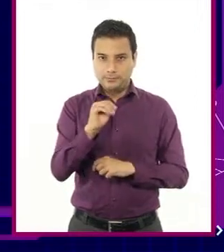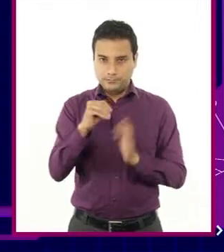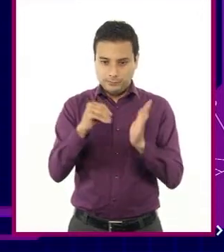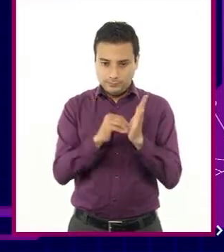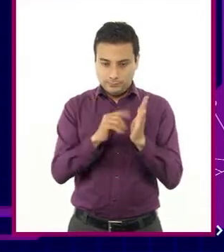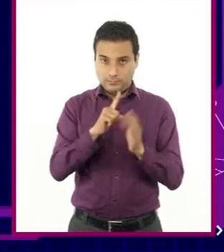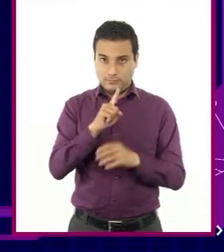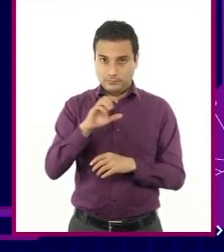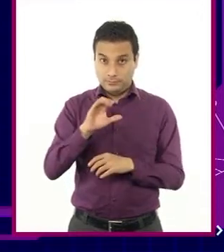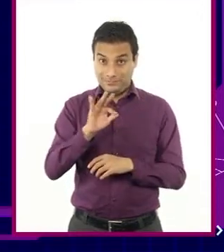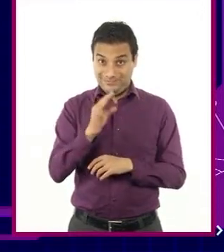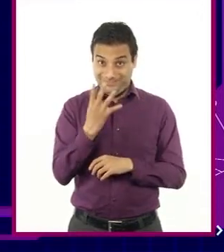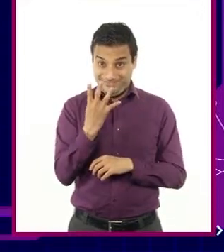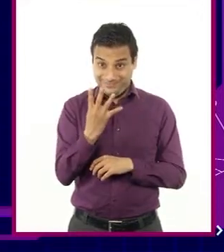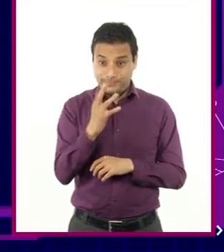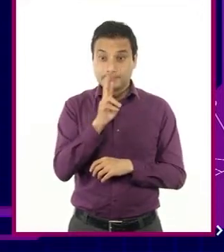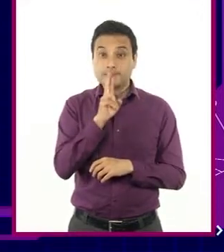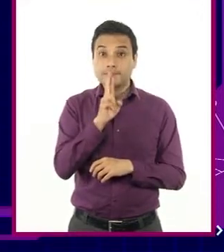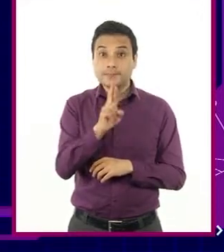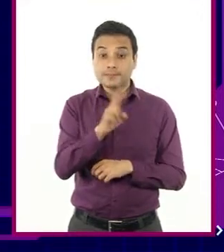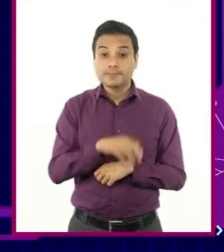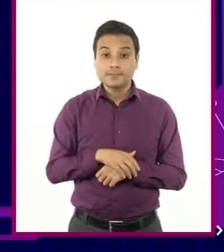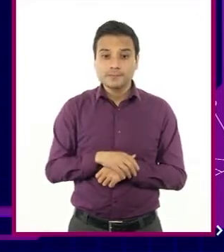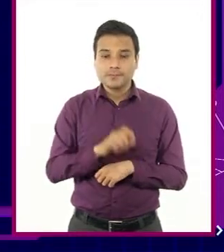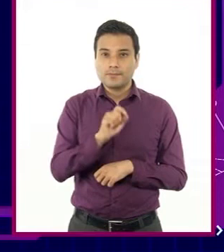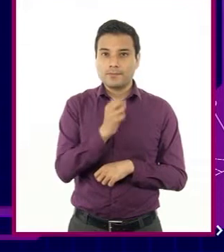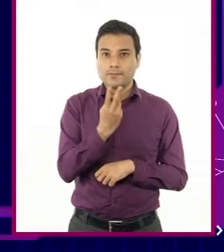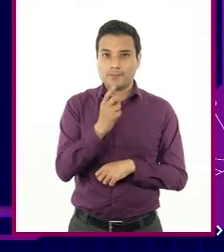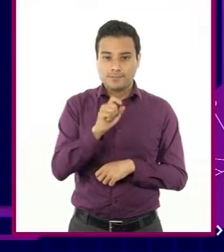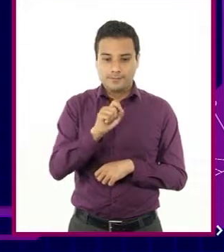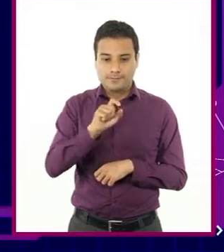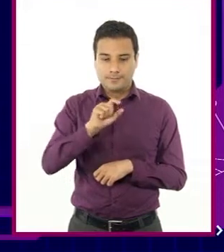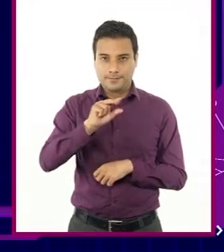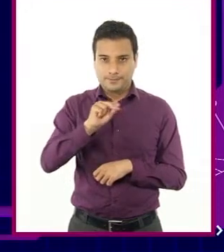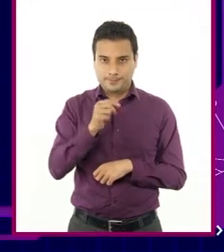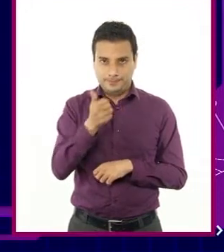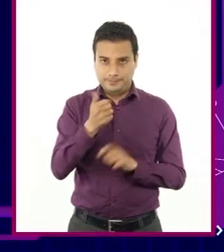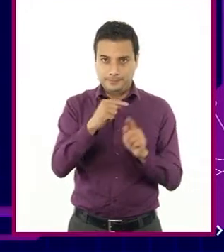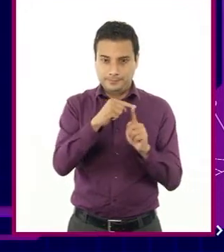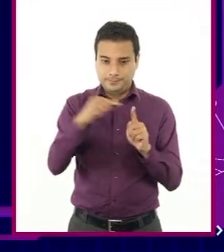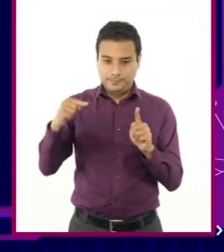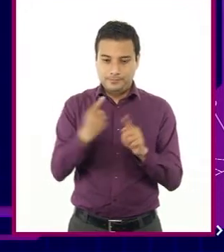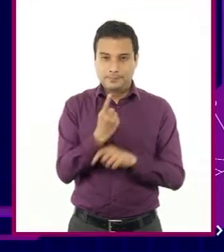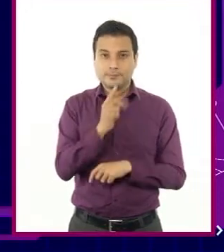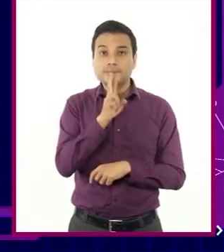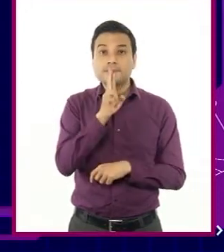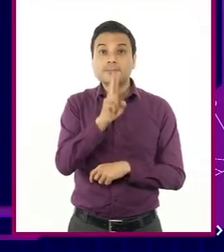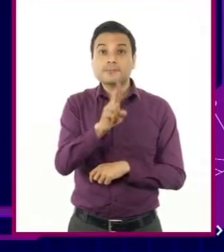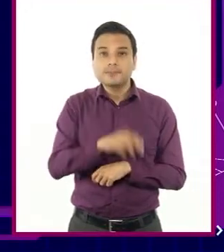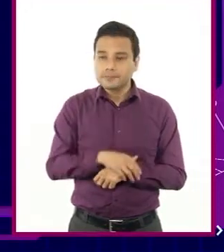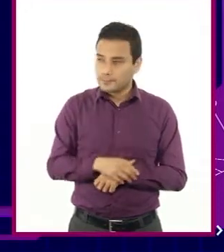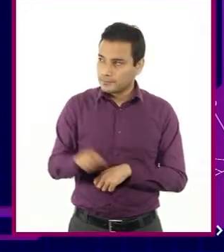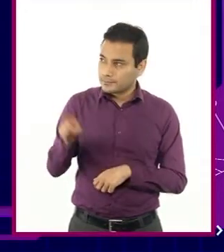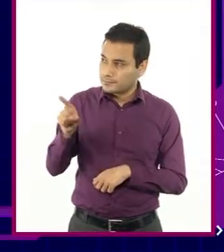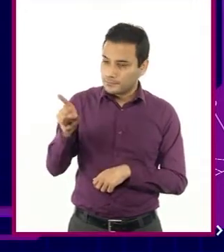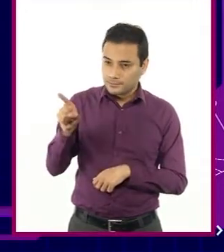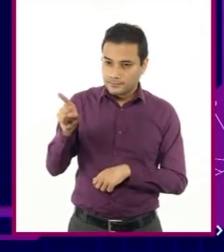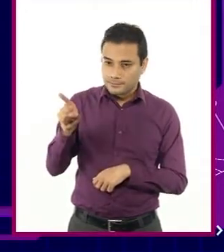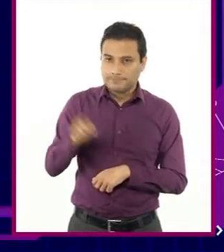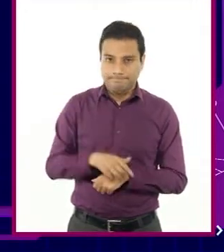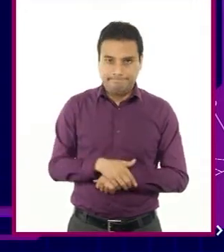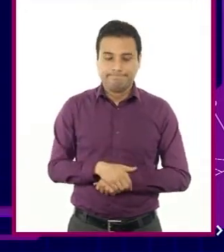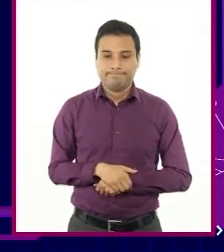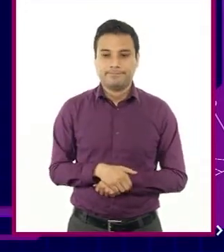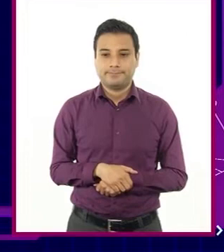0.9144 obtenemos 22.86 metros entre 1, que es igual a